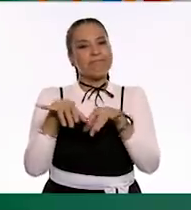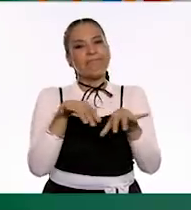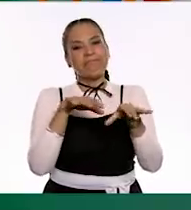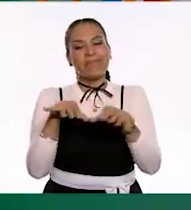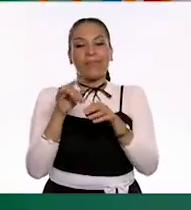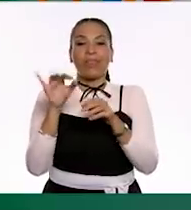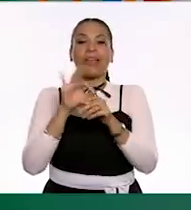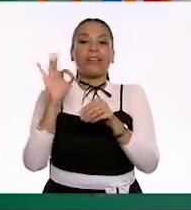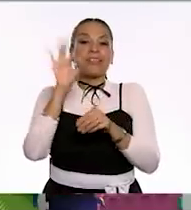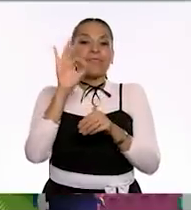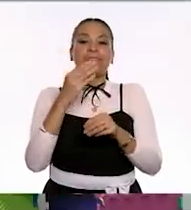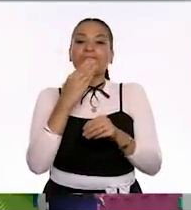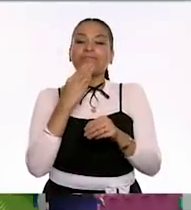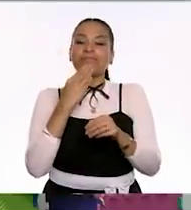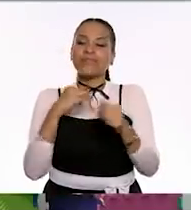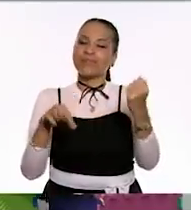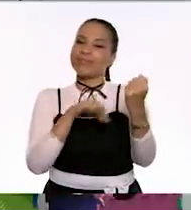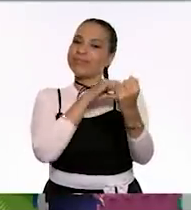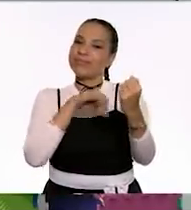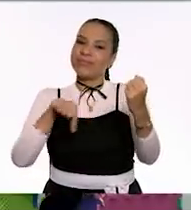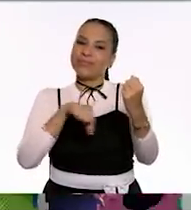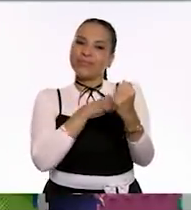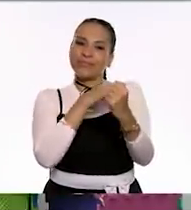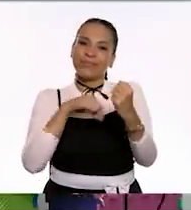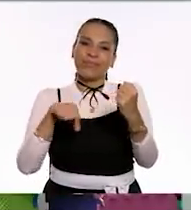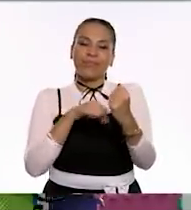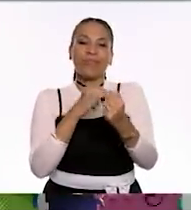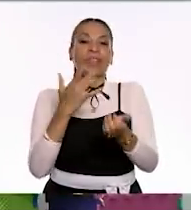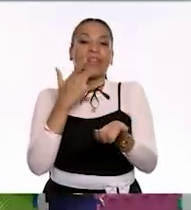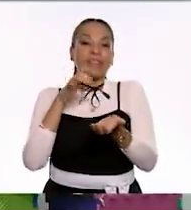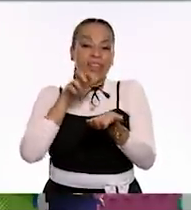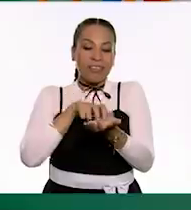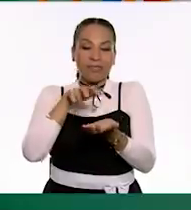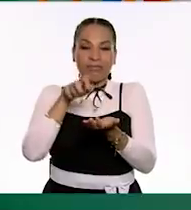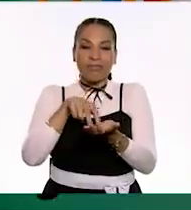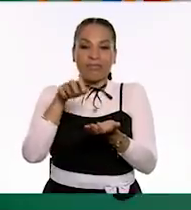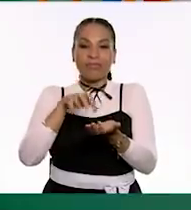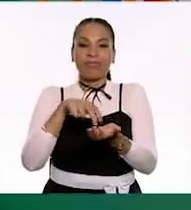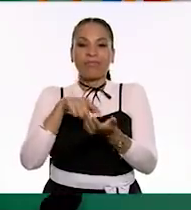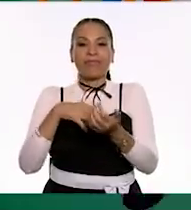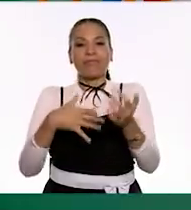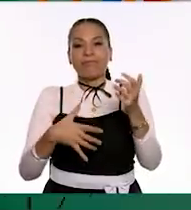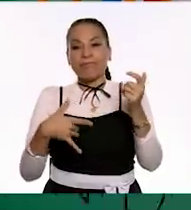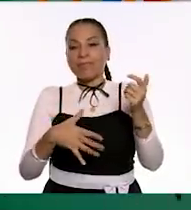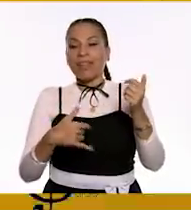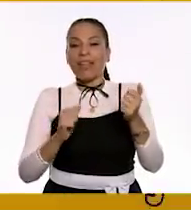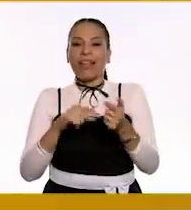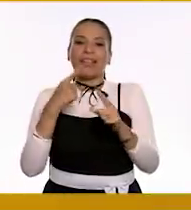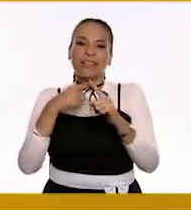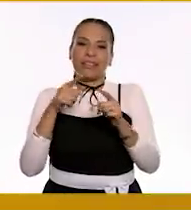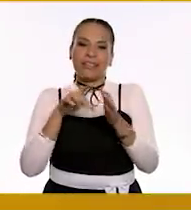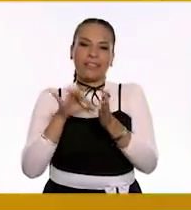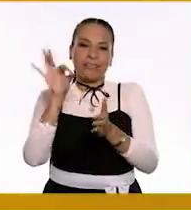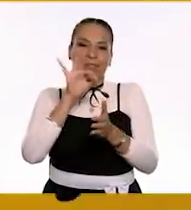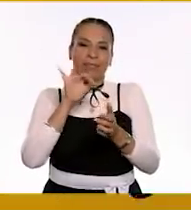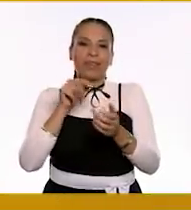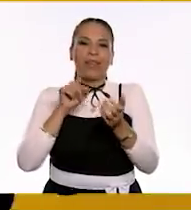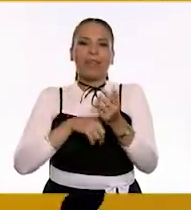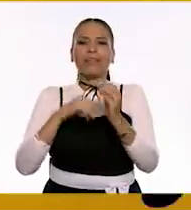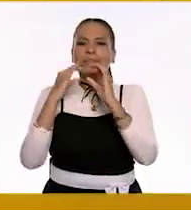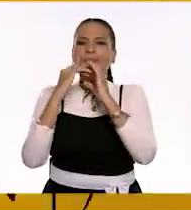las abejas el violín. Un sapo toca el banjo y las abejas el flautín.